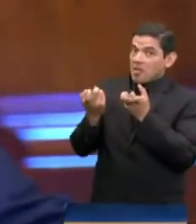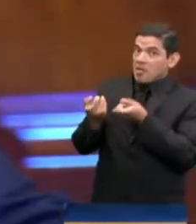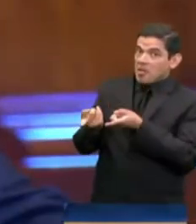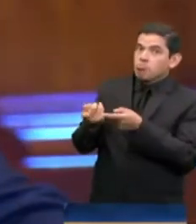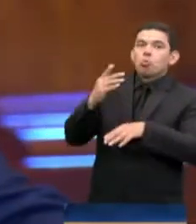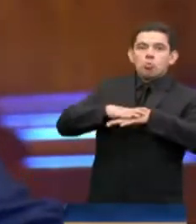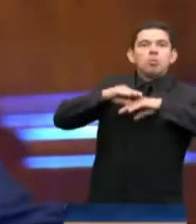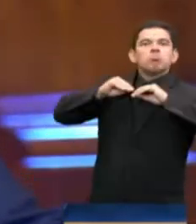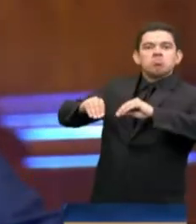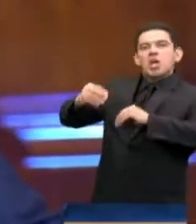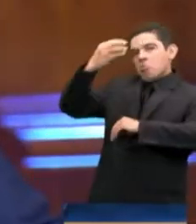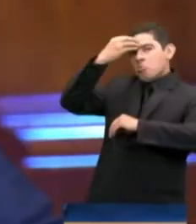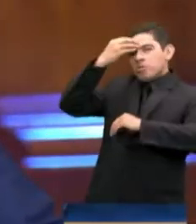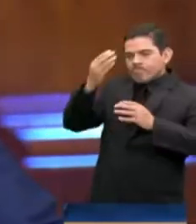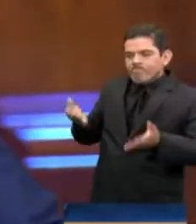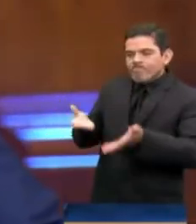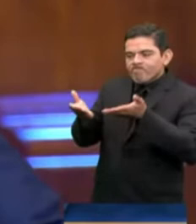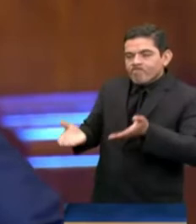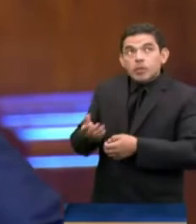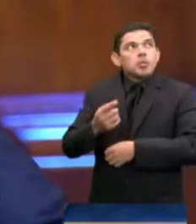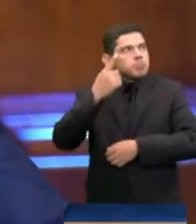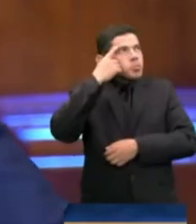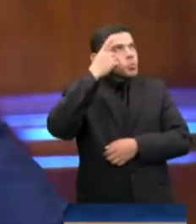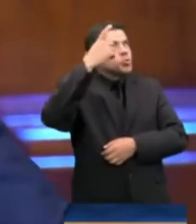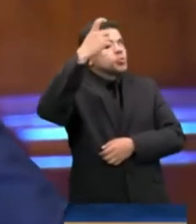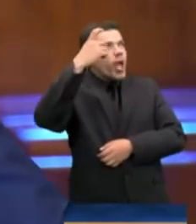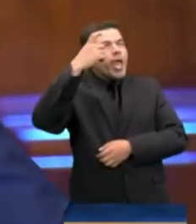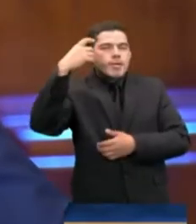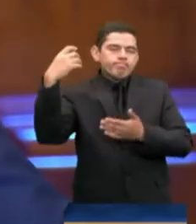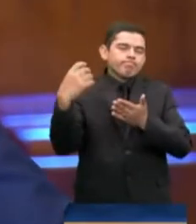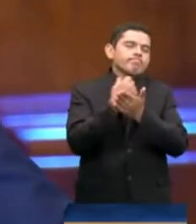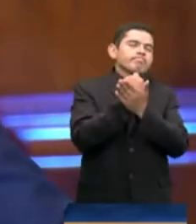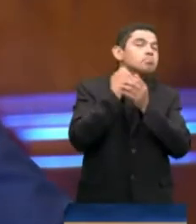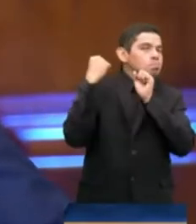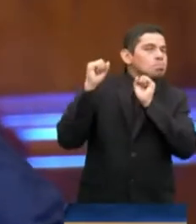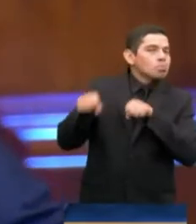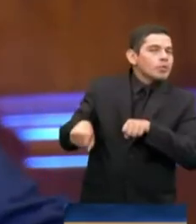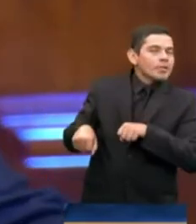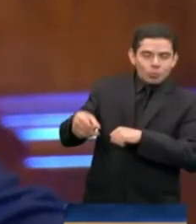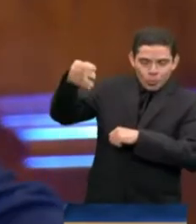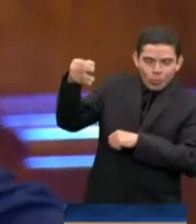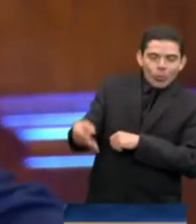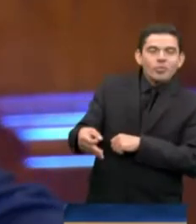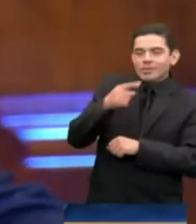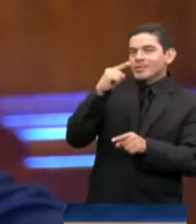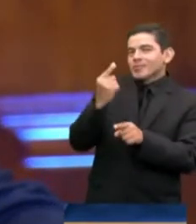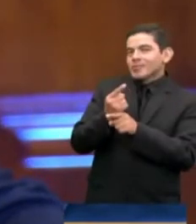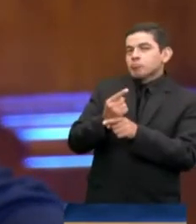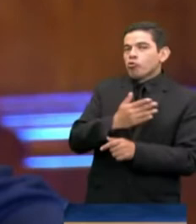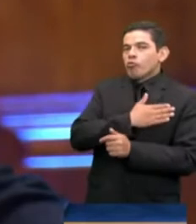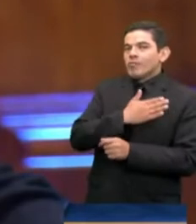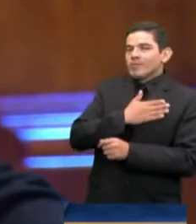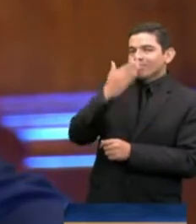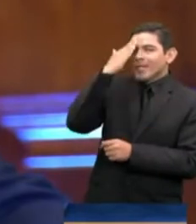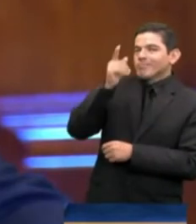educación: despertar sueños y darnos herramientas para cumplirlos.